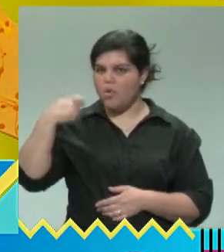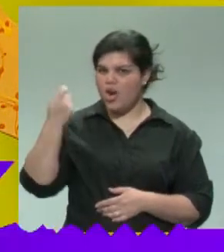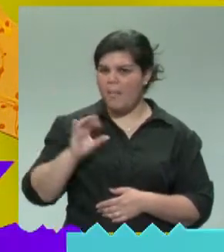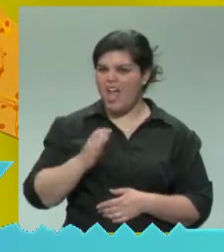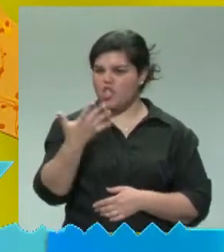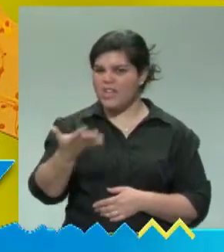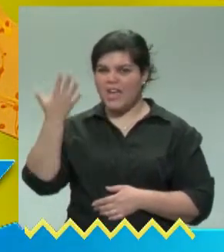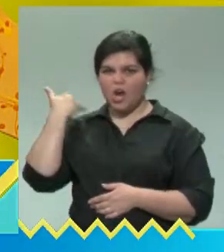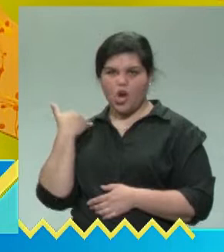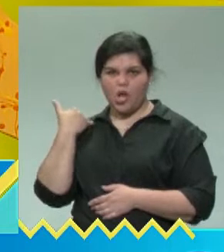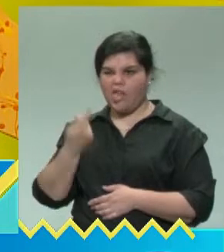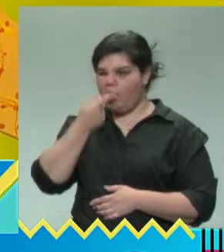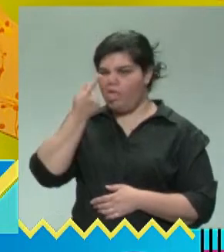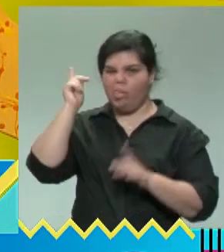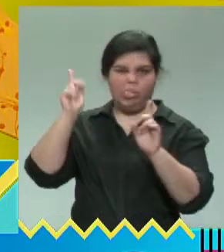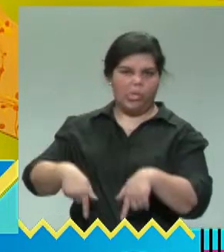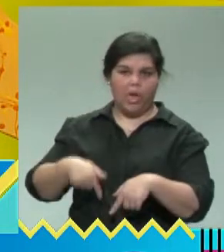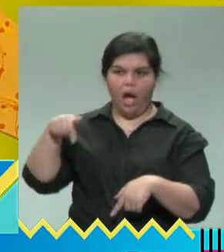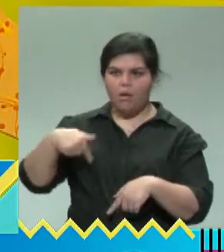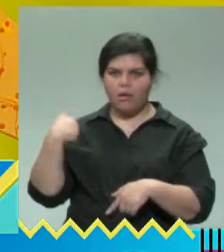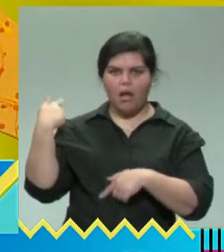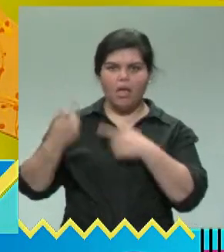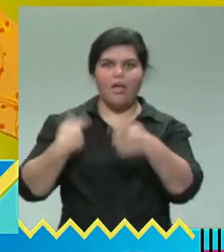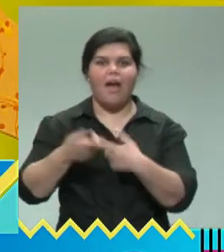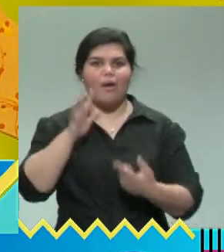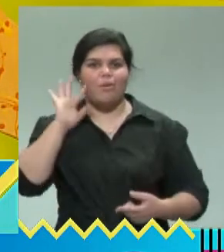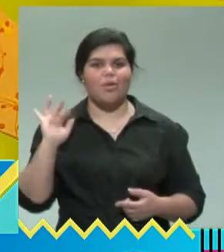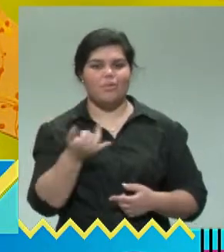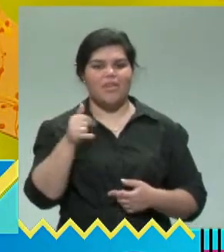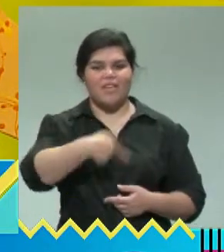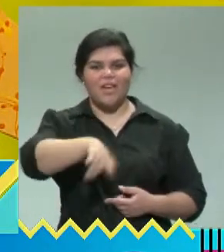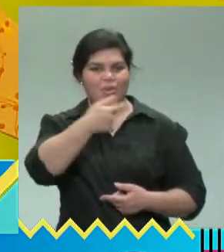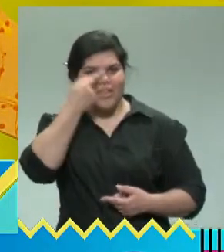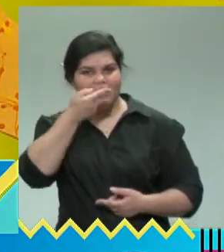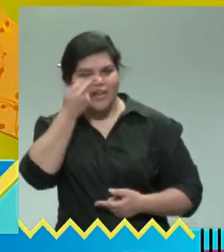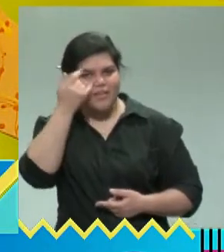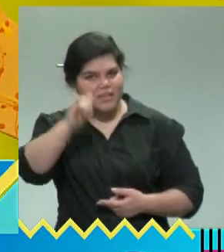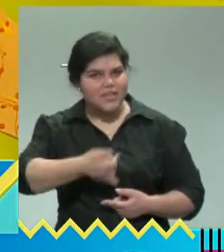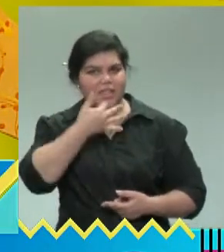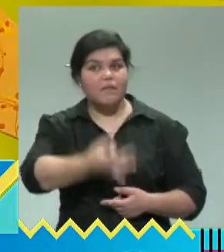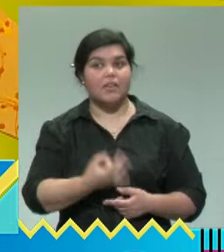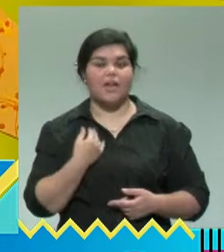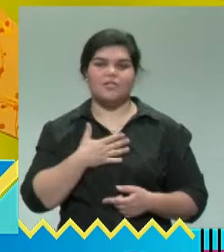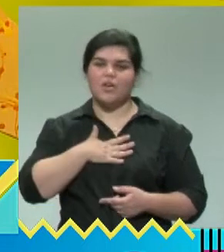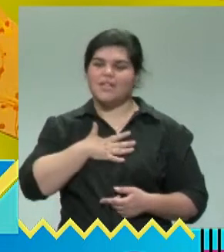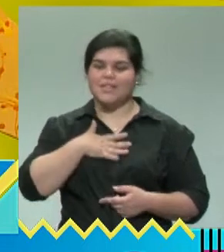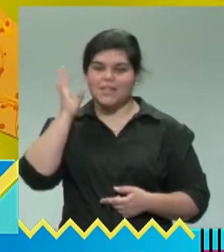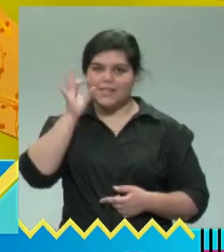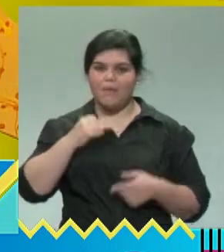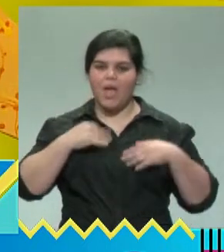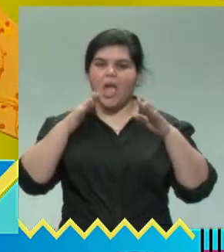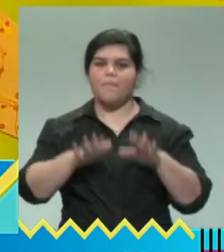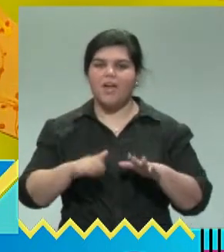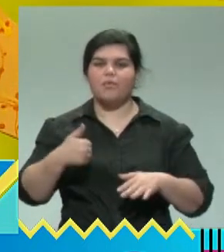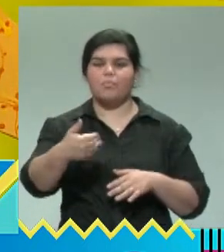porque no tenía interés. Y ahora lo estoy notando en la población el interés en el arbolado. Y eso me da una gran expectativa que este